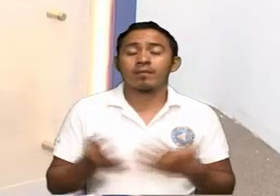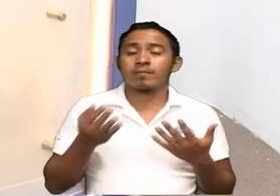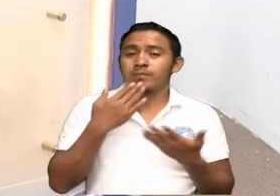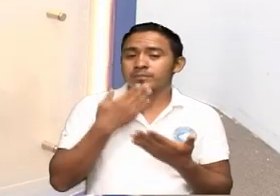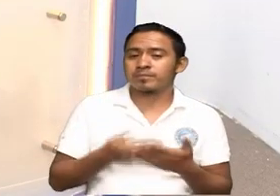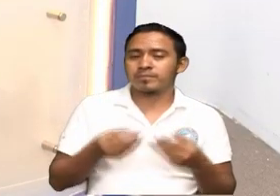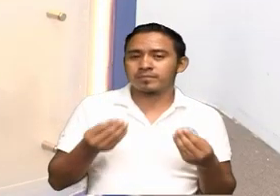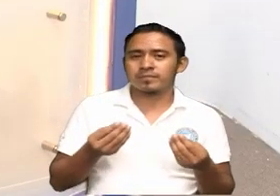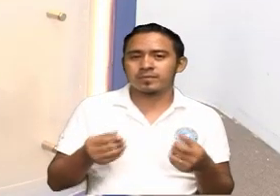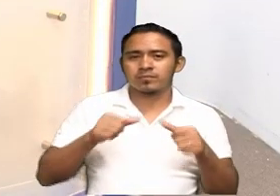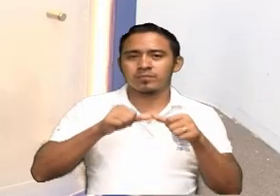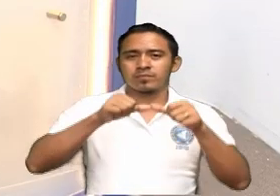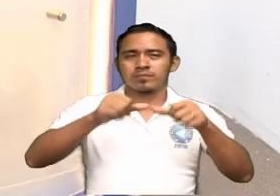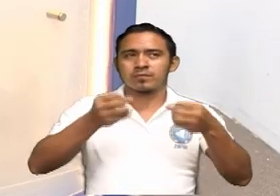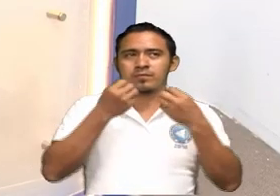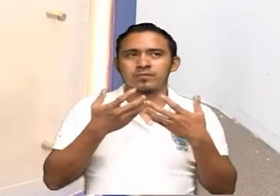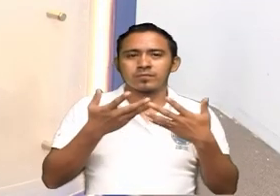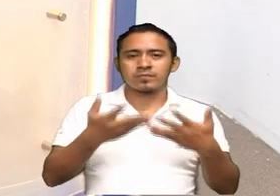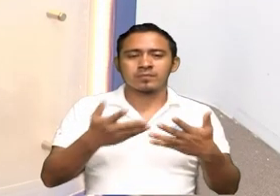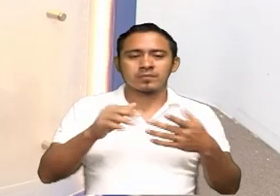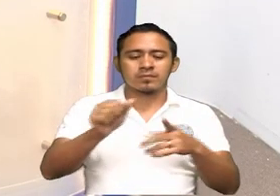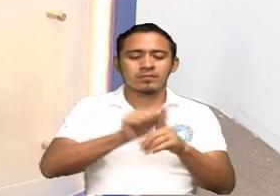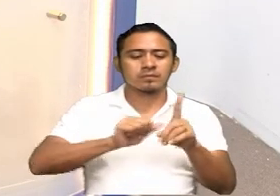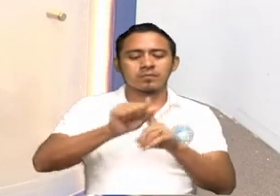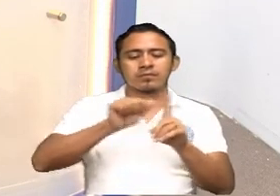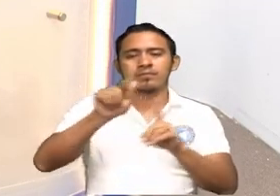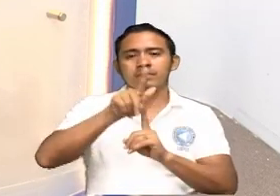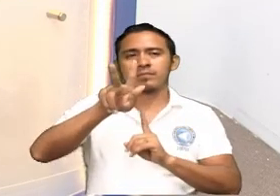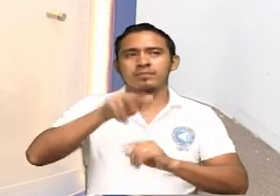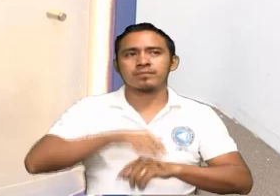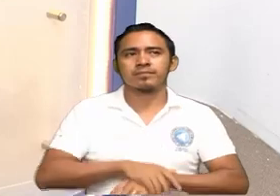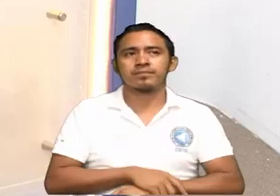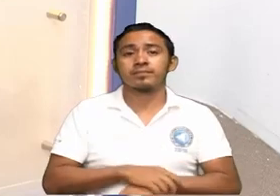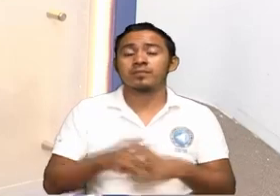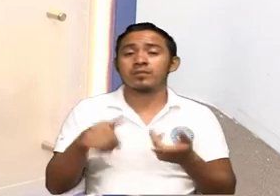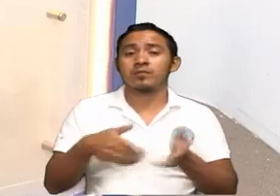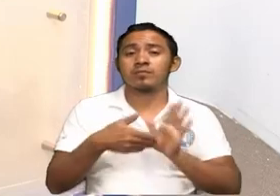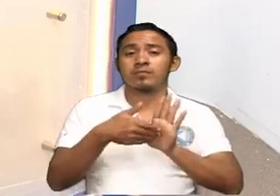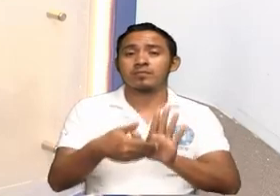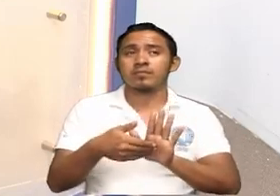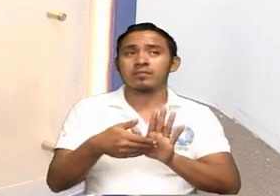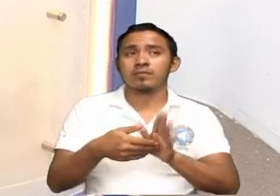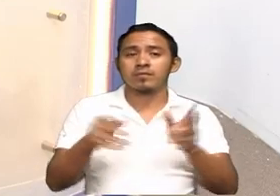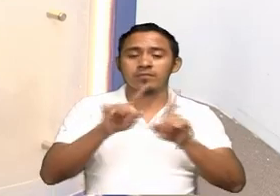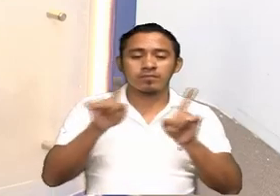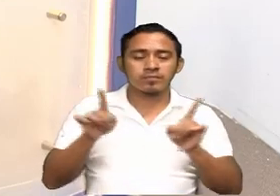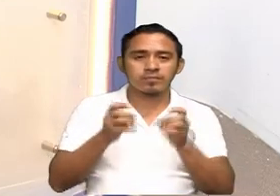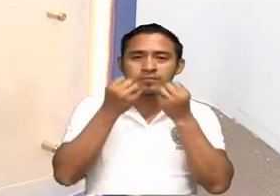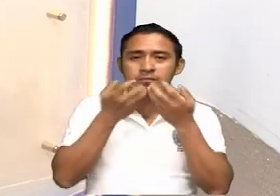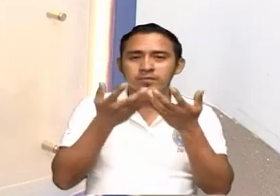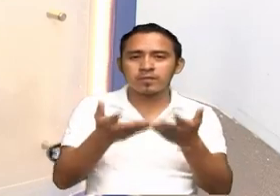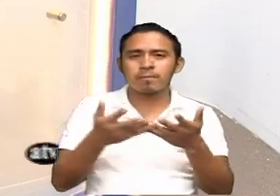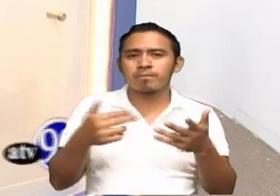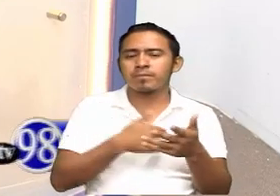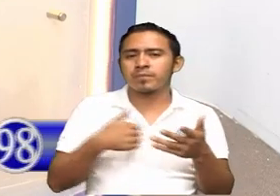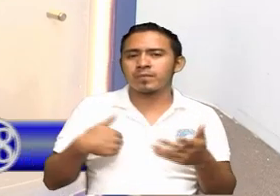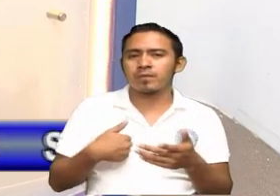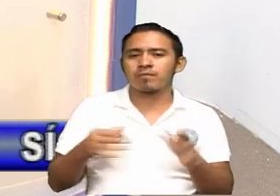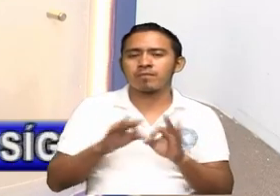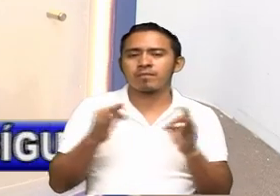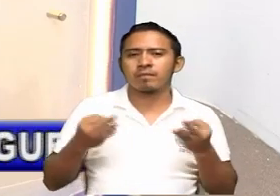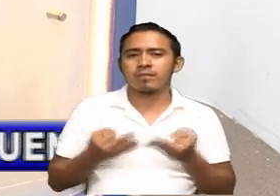Muchas gracias por continuar informándose a través de Noticias Asamblea TV. Ahora les dejamos con el reporte que haya brindado a las